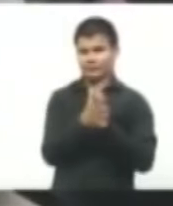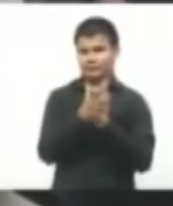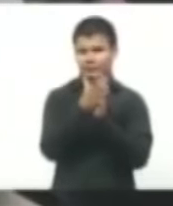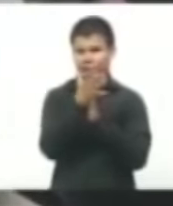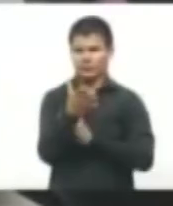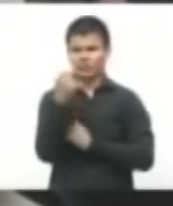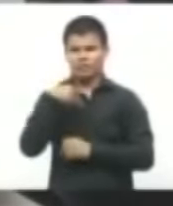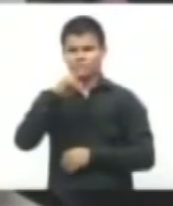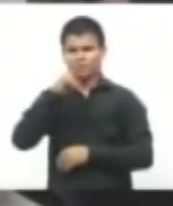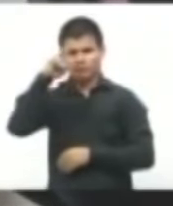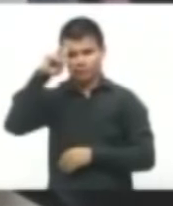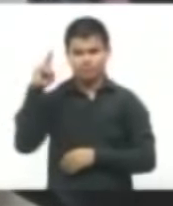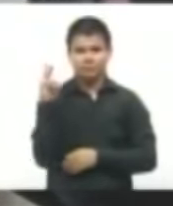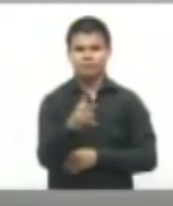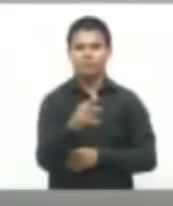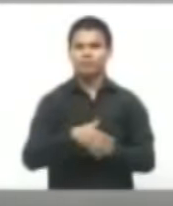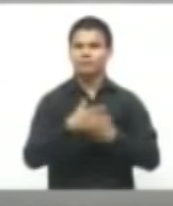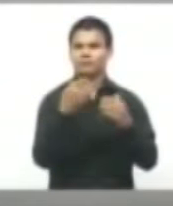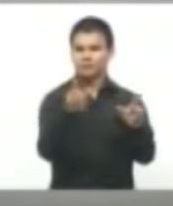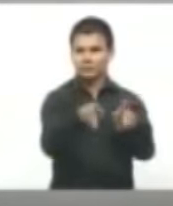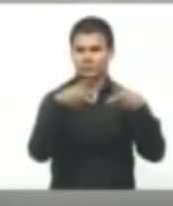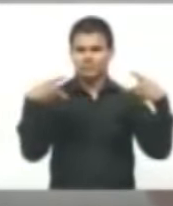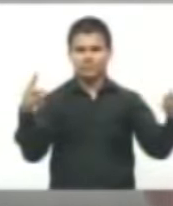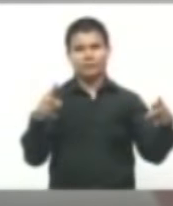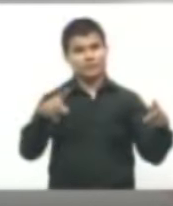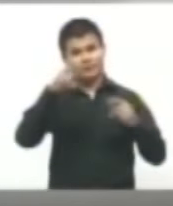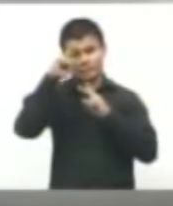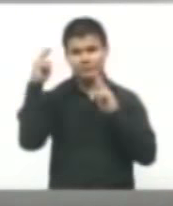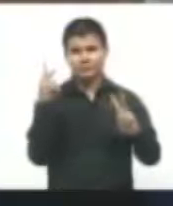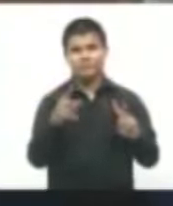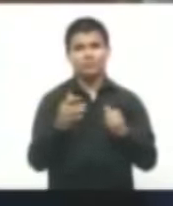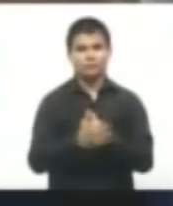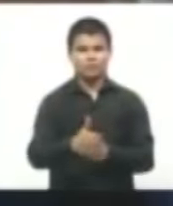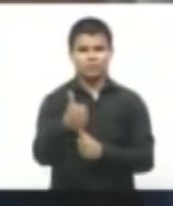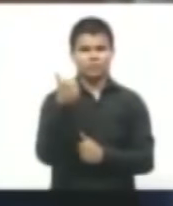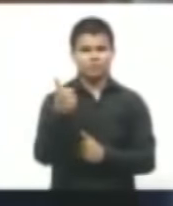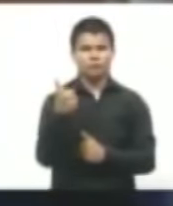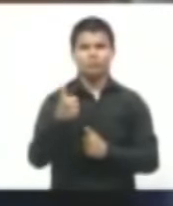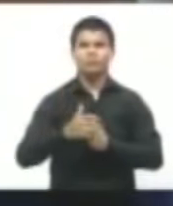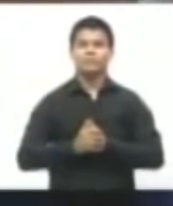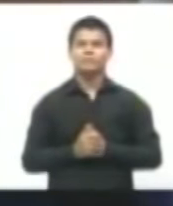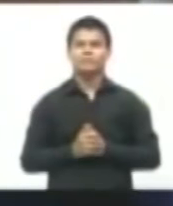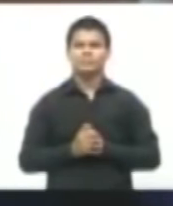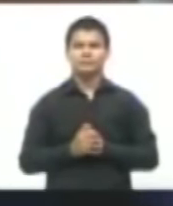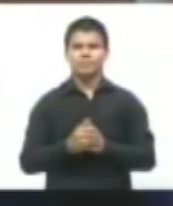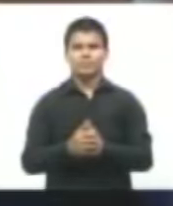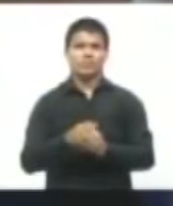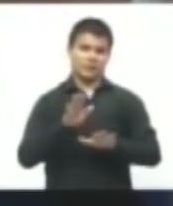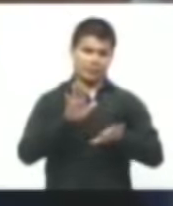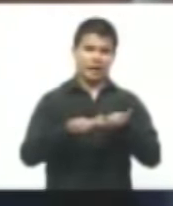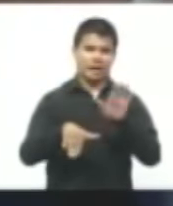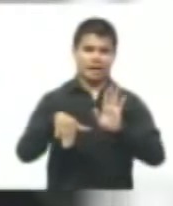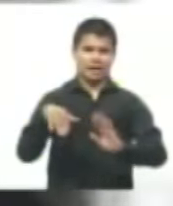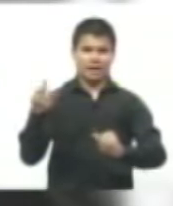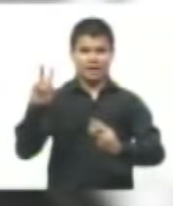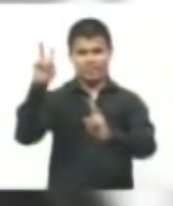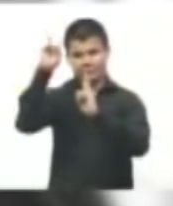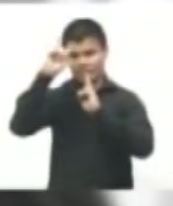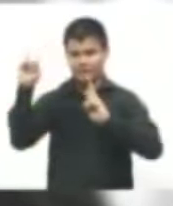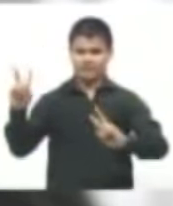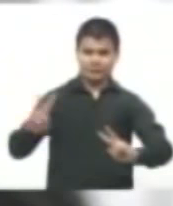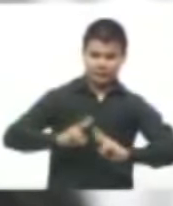y fundador del diario La Libertad, don Roberto Esper, por su estupenda labor. A veces tanto homenaje le da uno ganas de